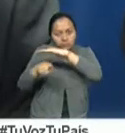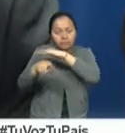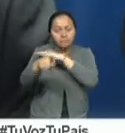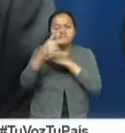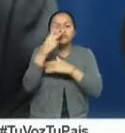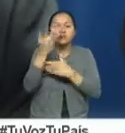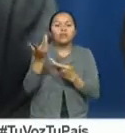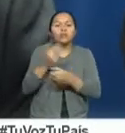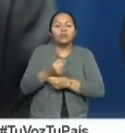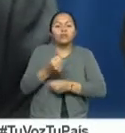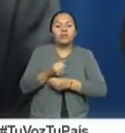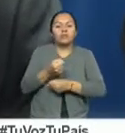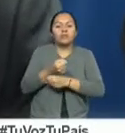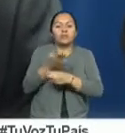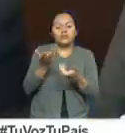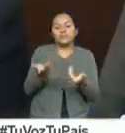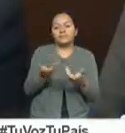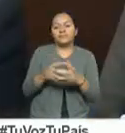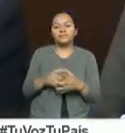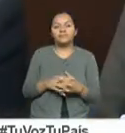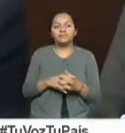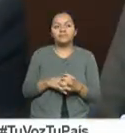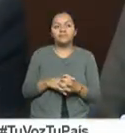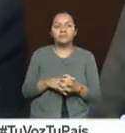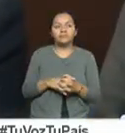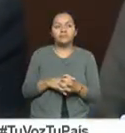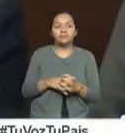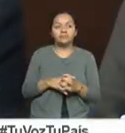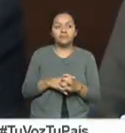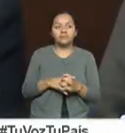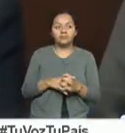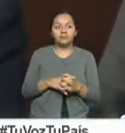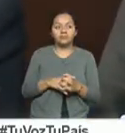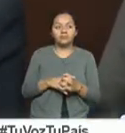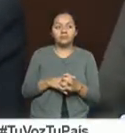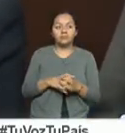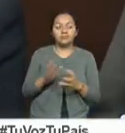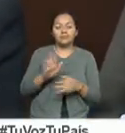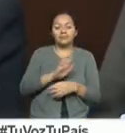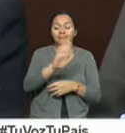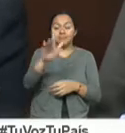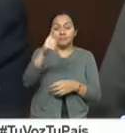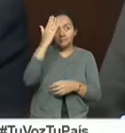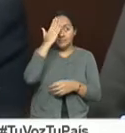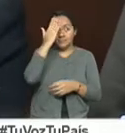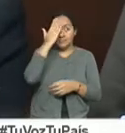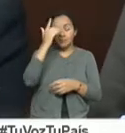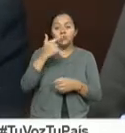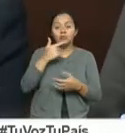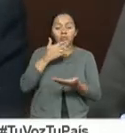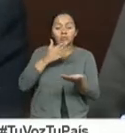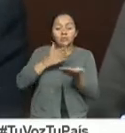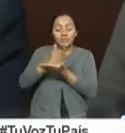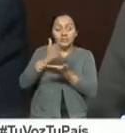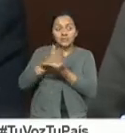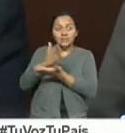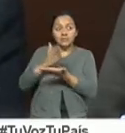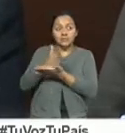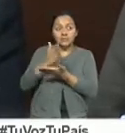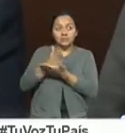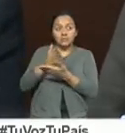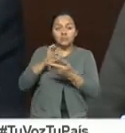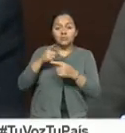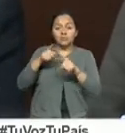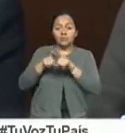a realizar trabajos en la zona de exclusión. Ustedes deben saber y el público debe conocer que muchos de los accesos a esta red